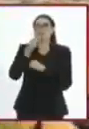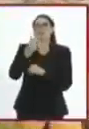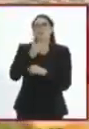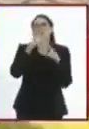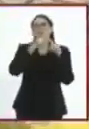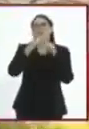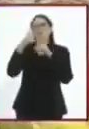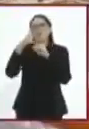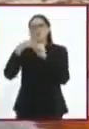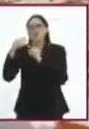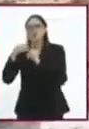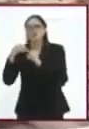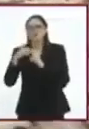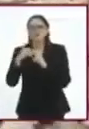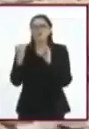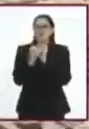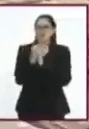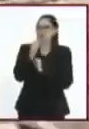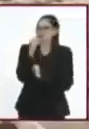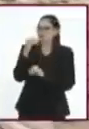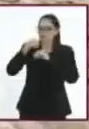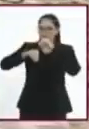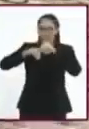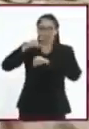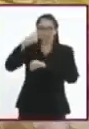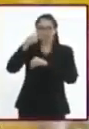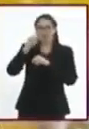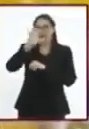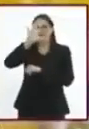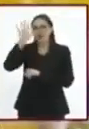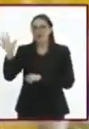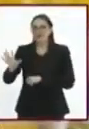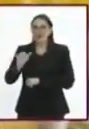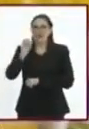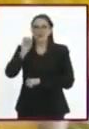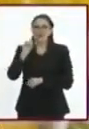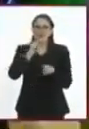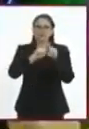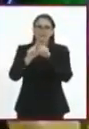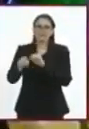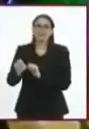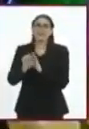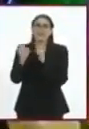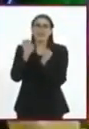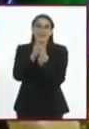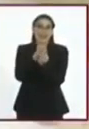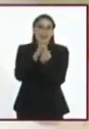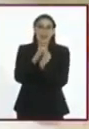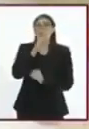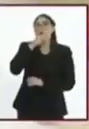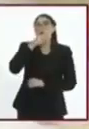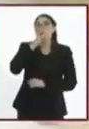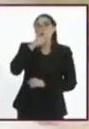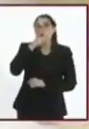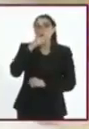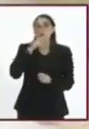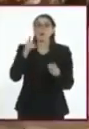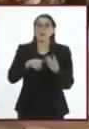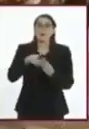así como especias asiáticas, por mencionar algunas. Tamales, pozole,